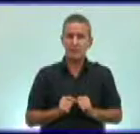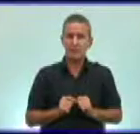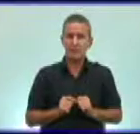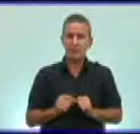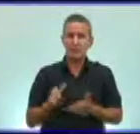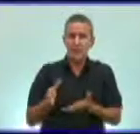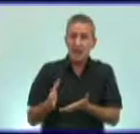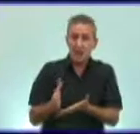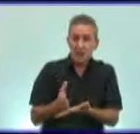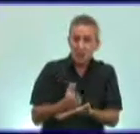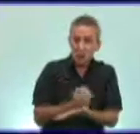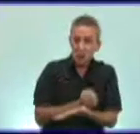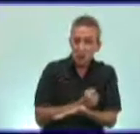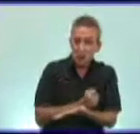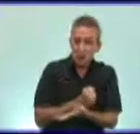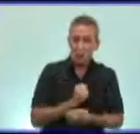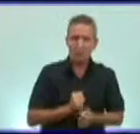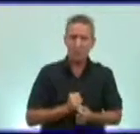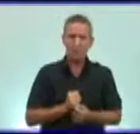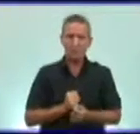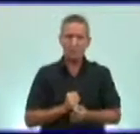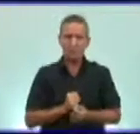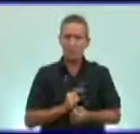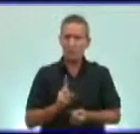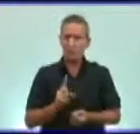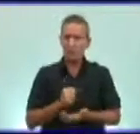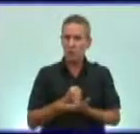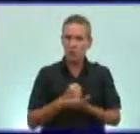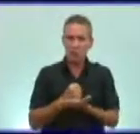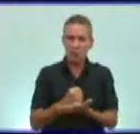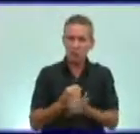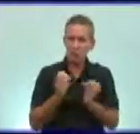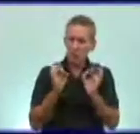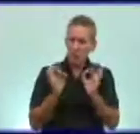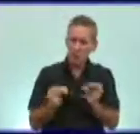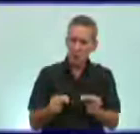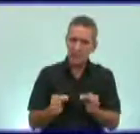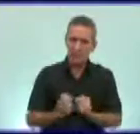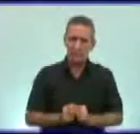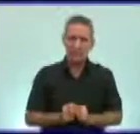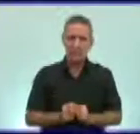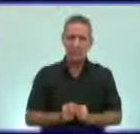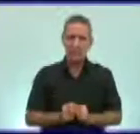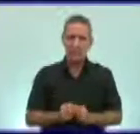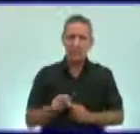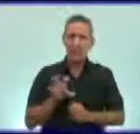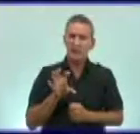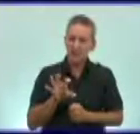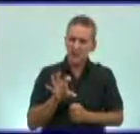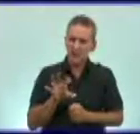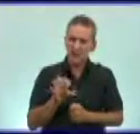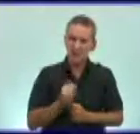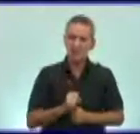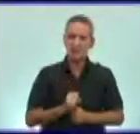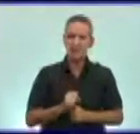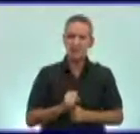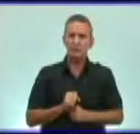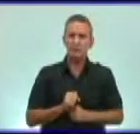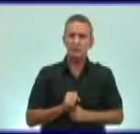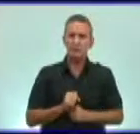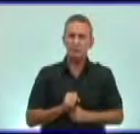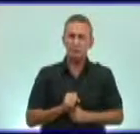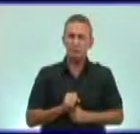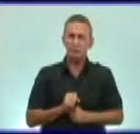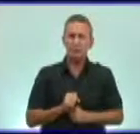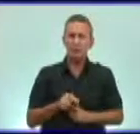omisión no contribuye a la verdad. La censura es sencillamente